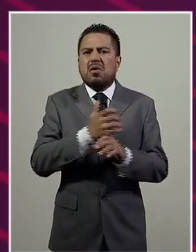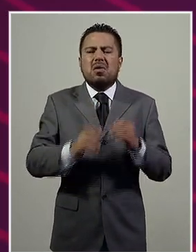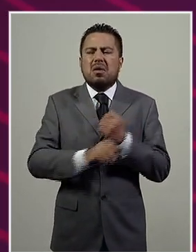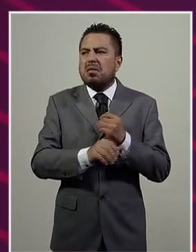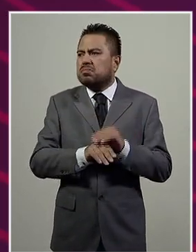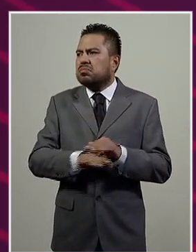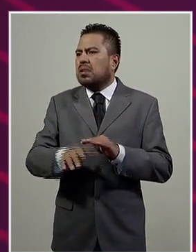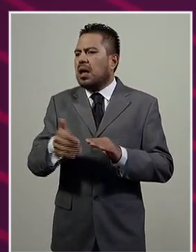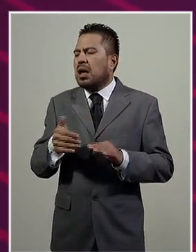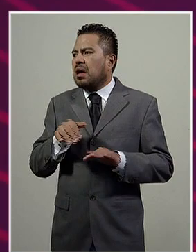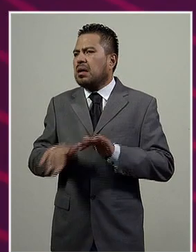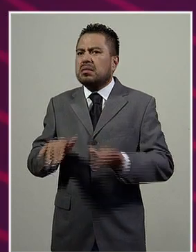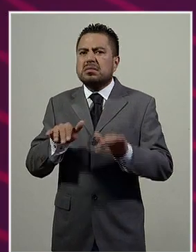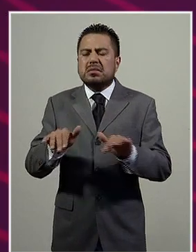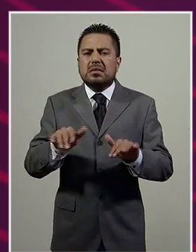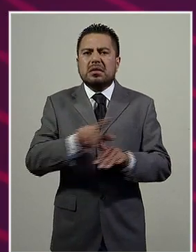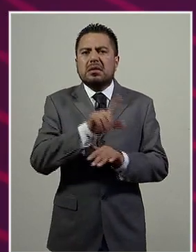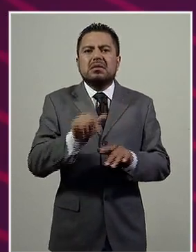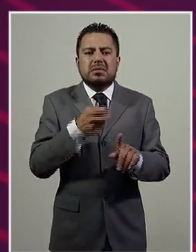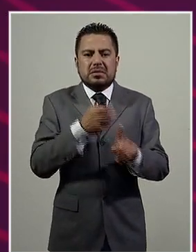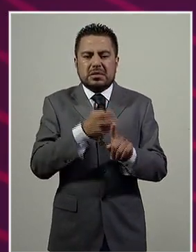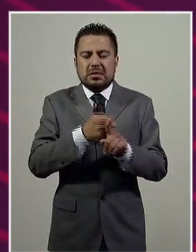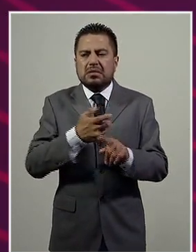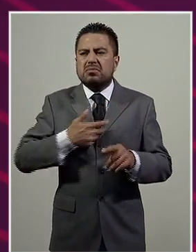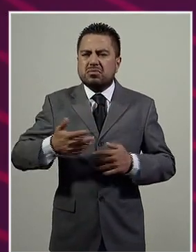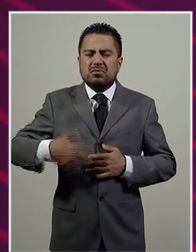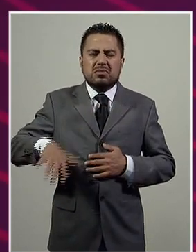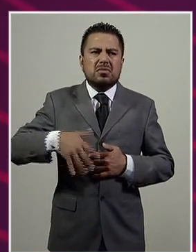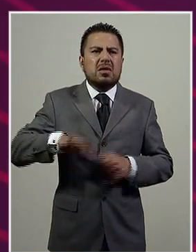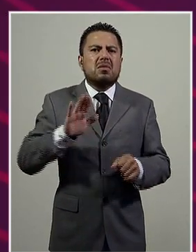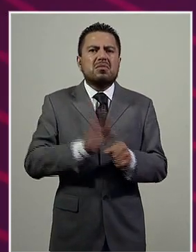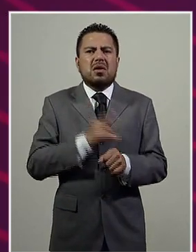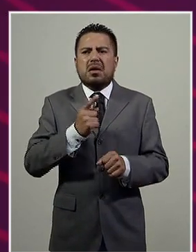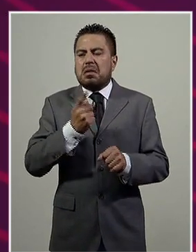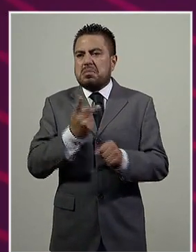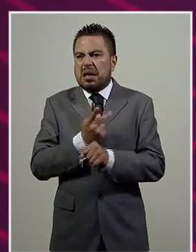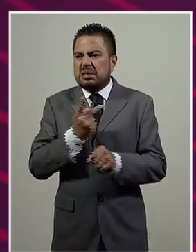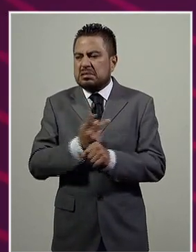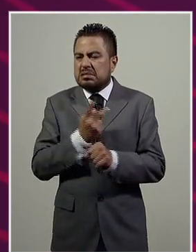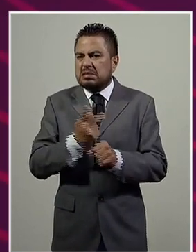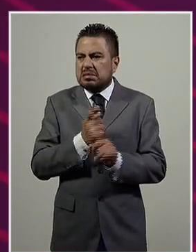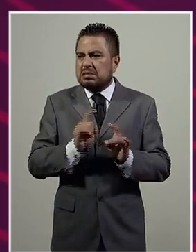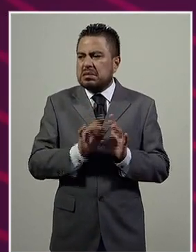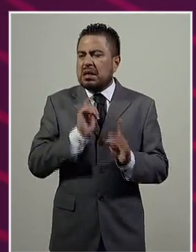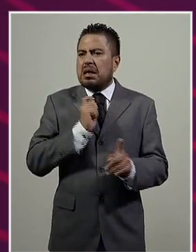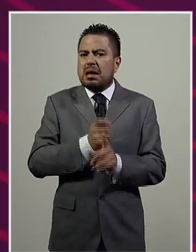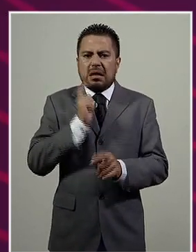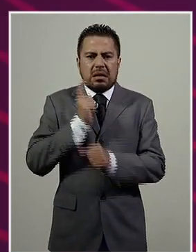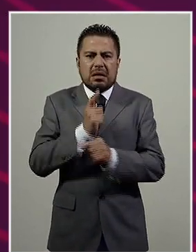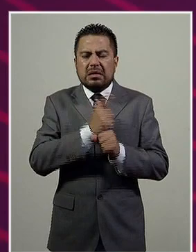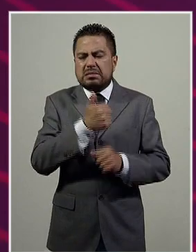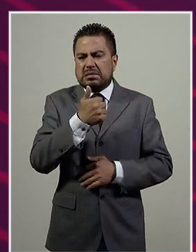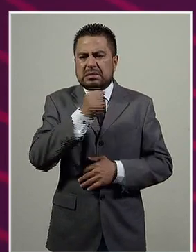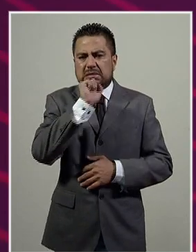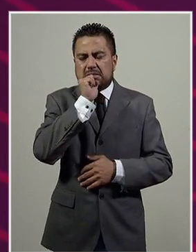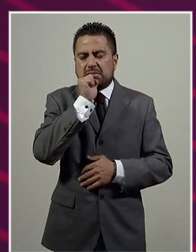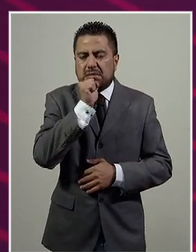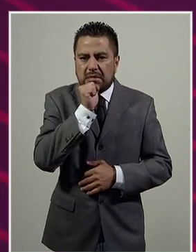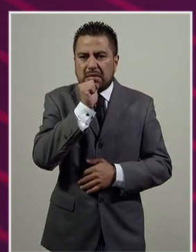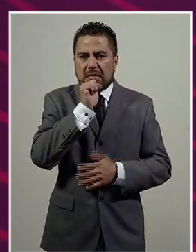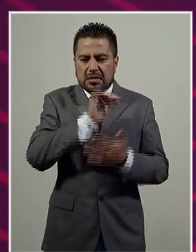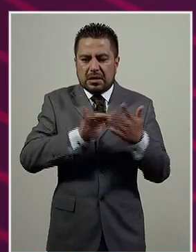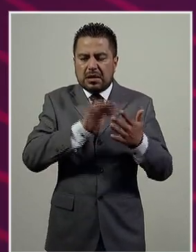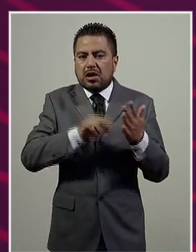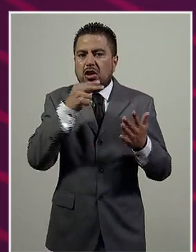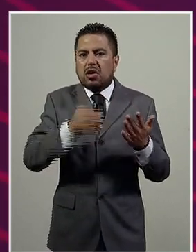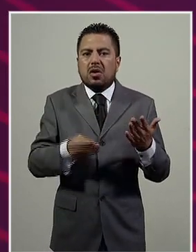llamaran, ¿no? Entonces, ya después de eso nos pusimos a buscar, bueno, ¿por qué? ¿Qué es lo que está pasando? Y pues vimos que son 6 segundos en el que da tiempo de leer el